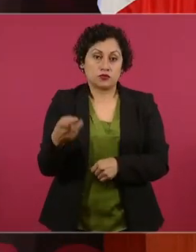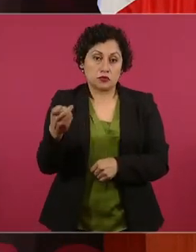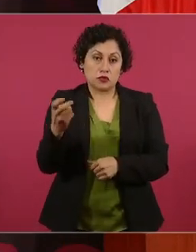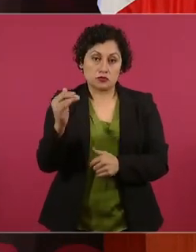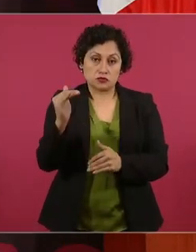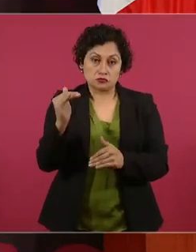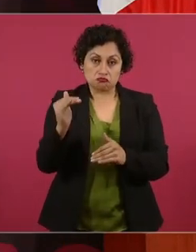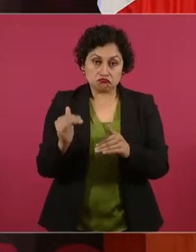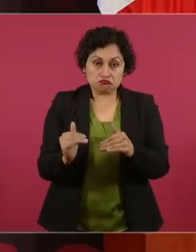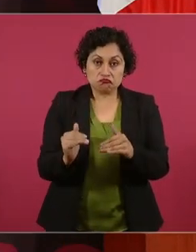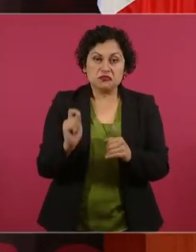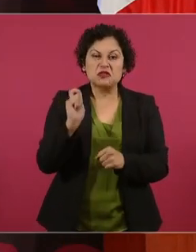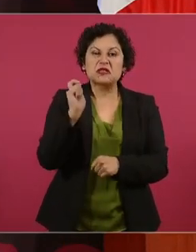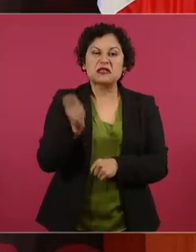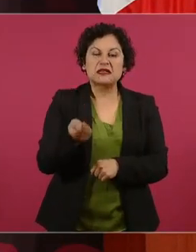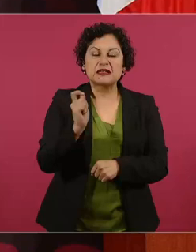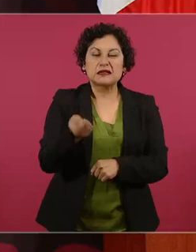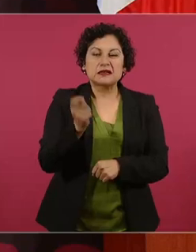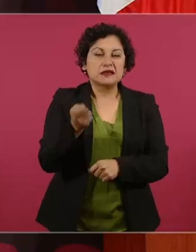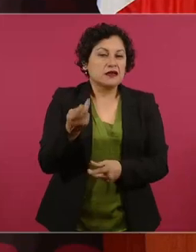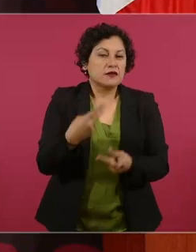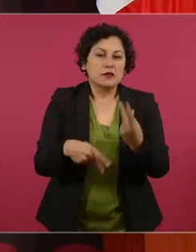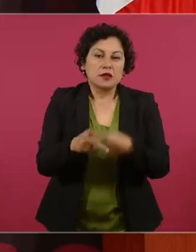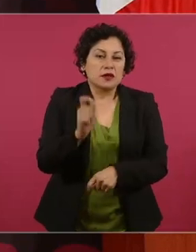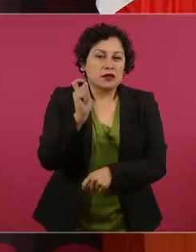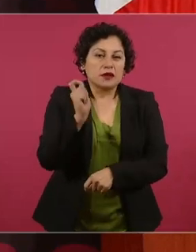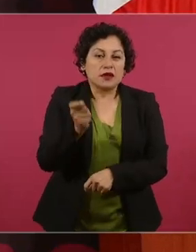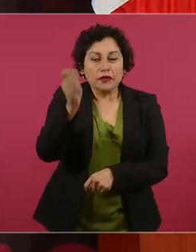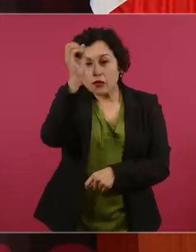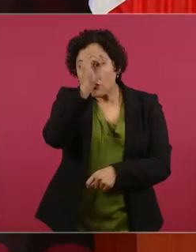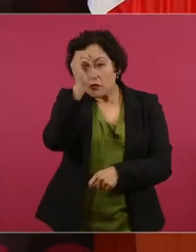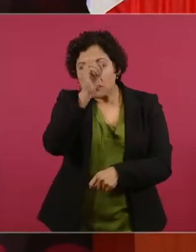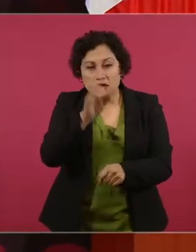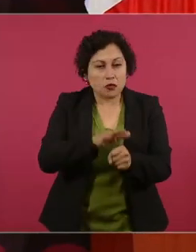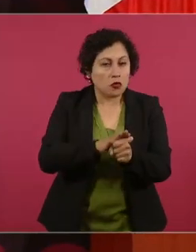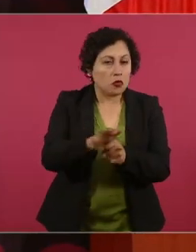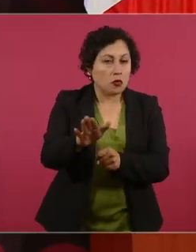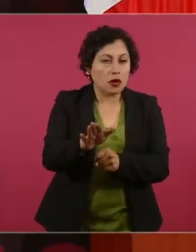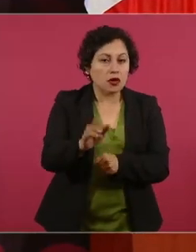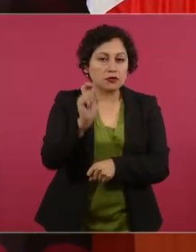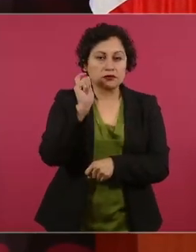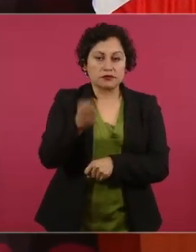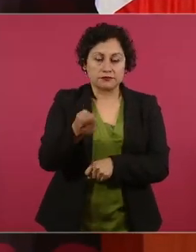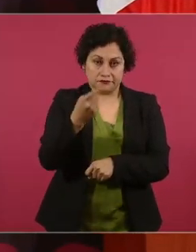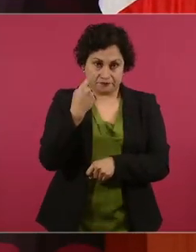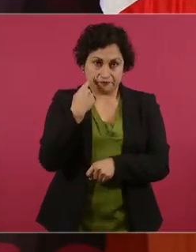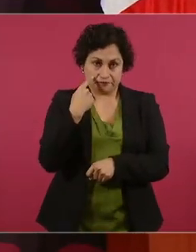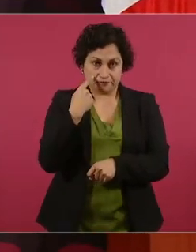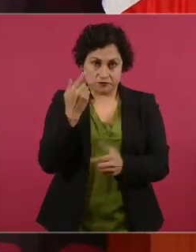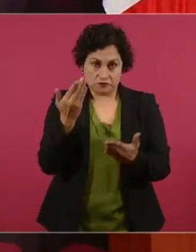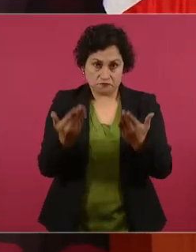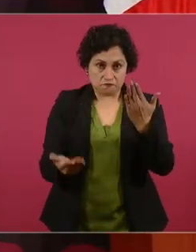¿O qué podríamos decir? Que si sacamos una media,